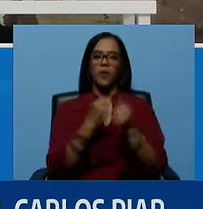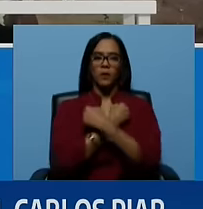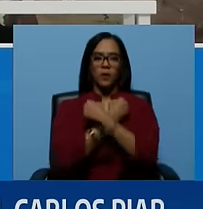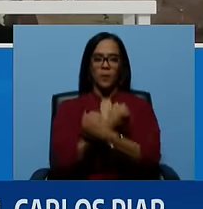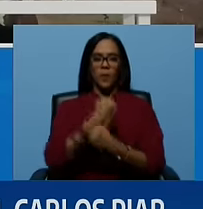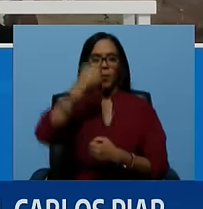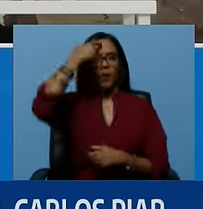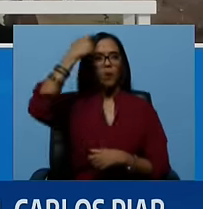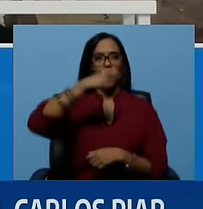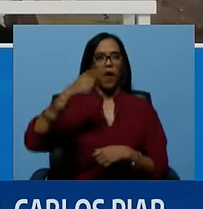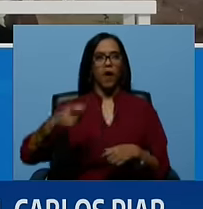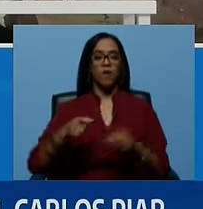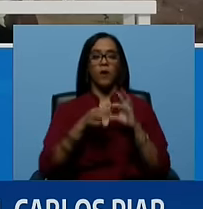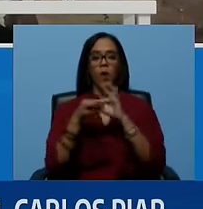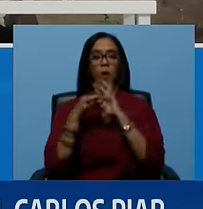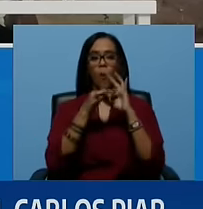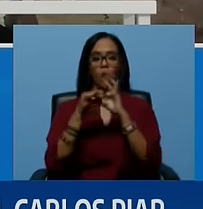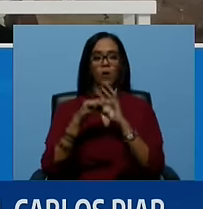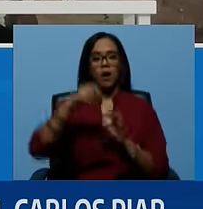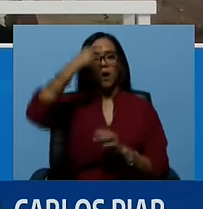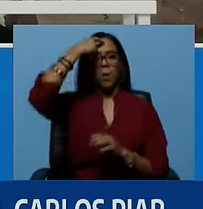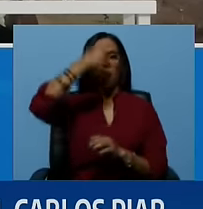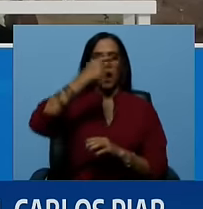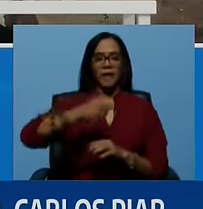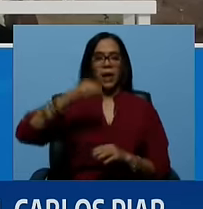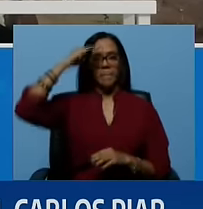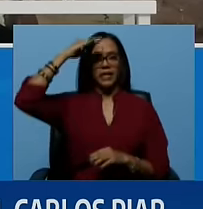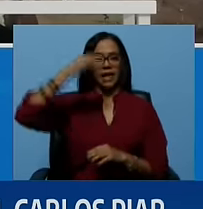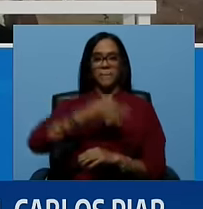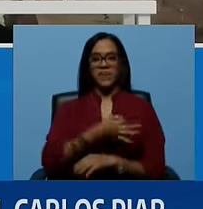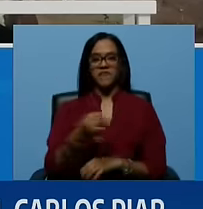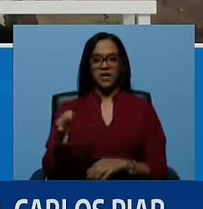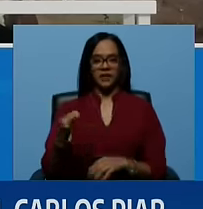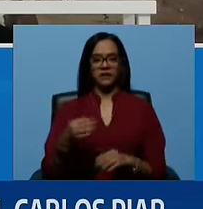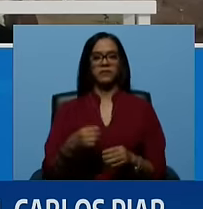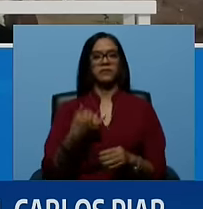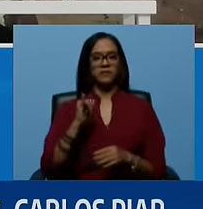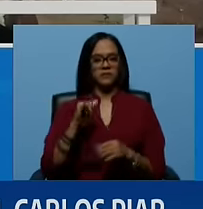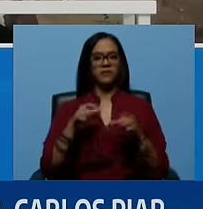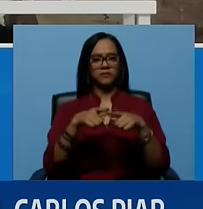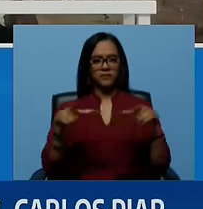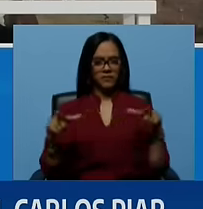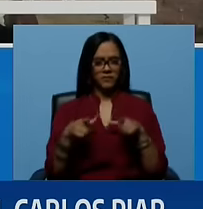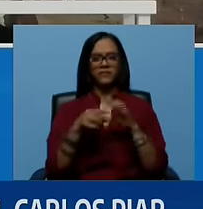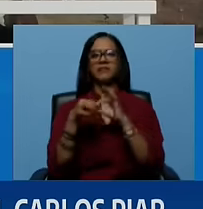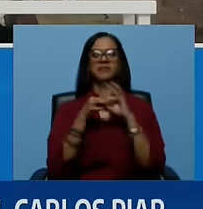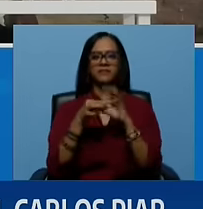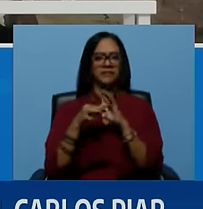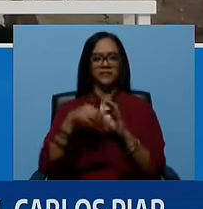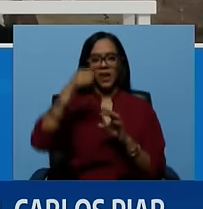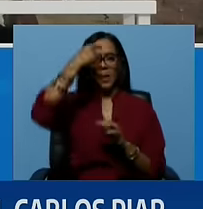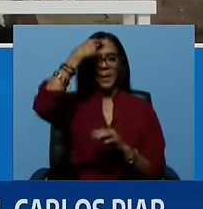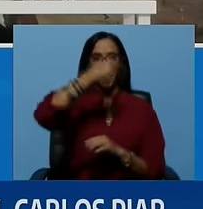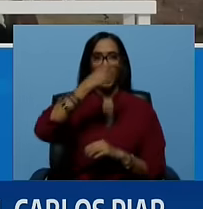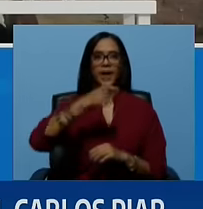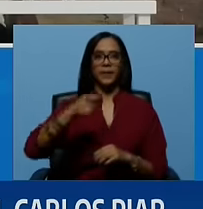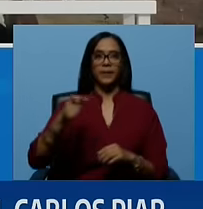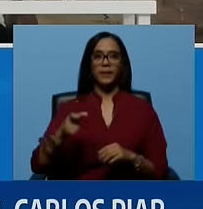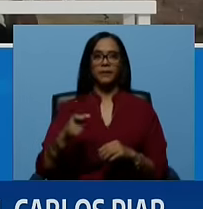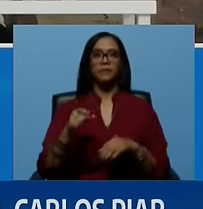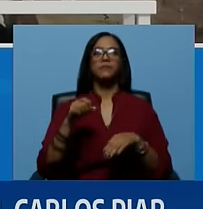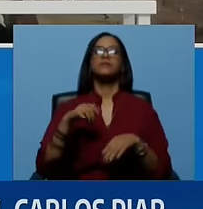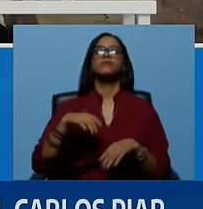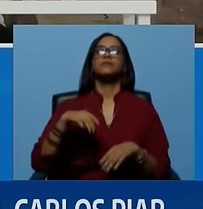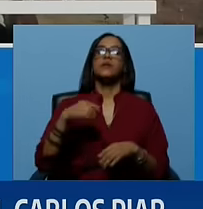pueblo Unión civico militar perfecta si hay un espacio para unirnos como pueblo pueblo civil y pueblo